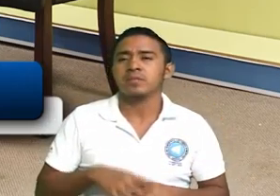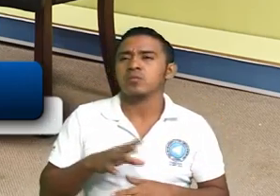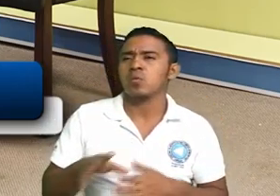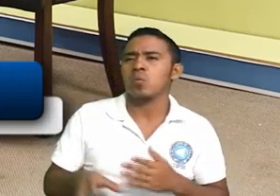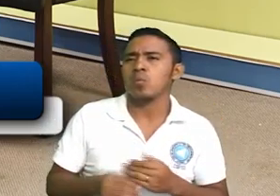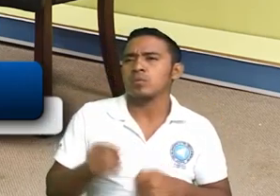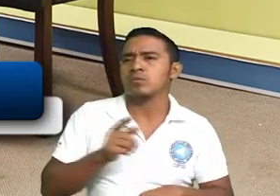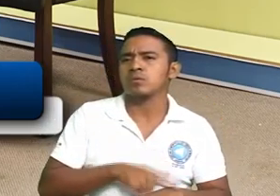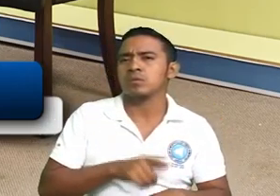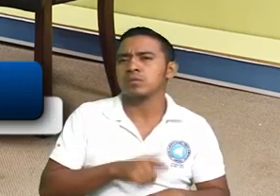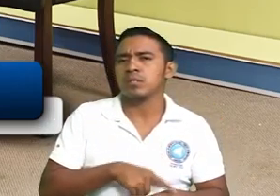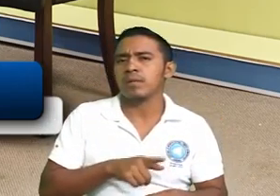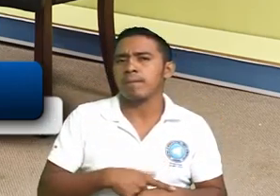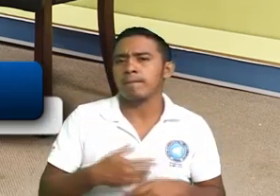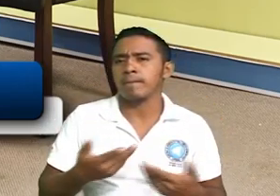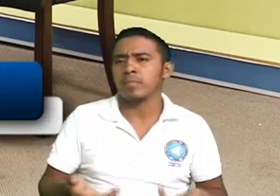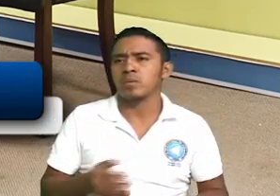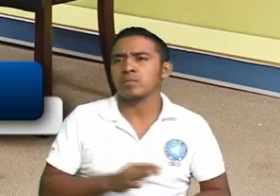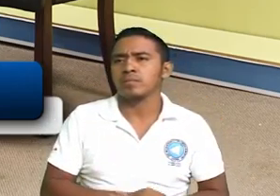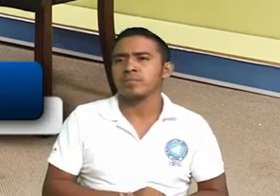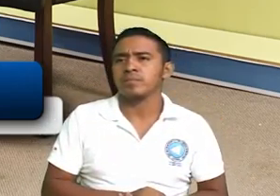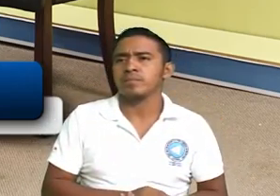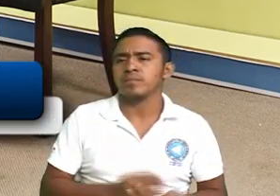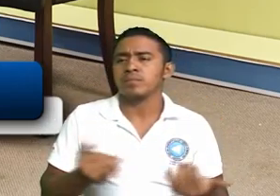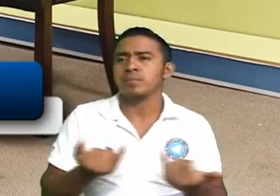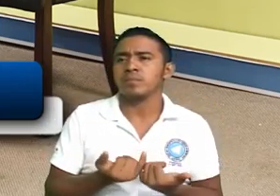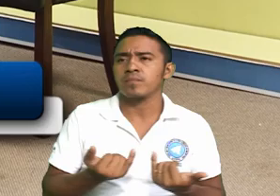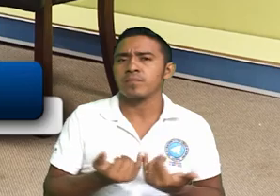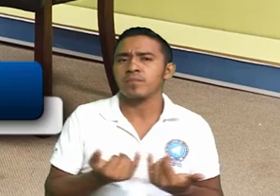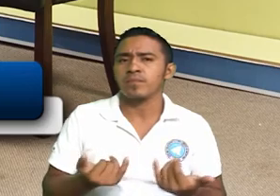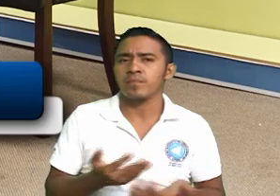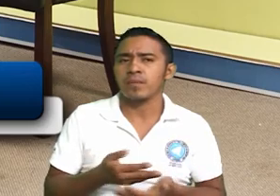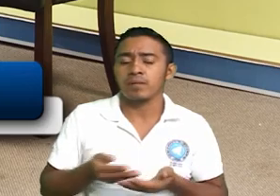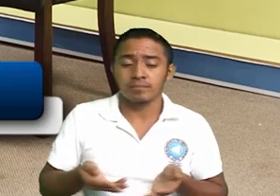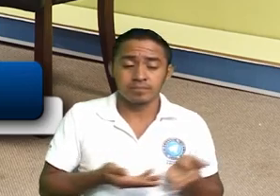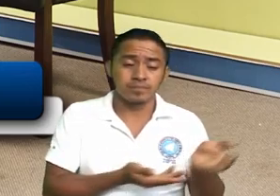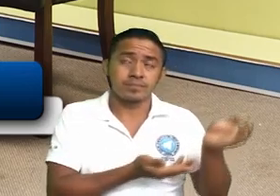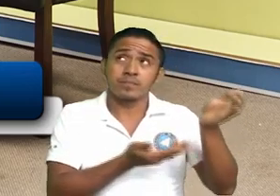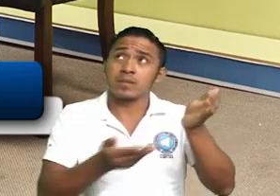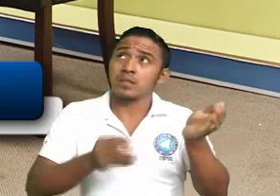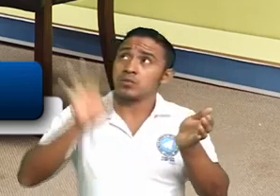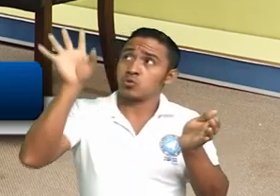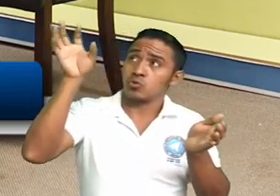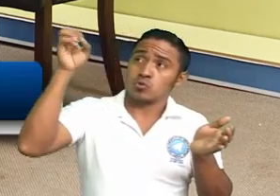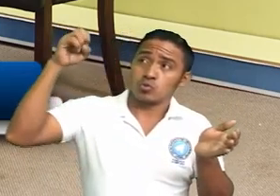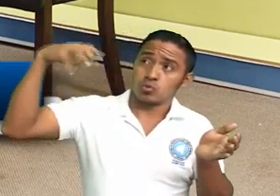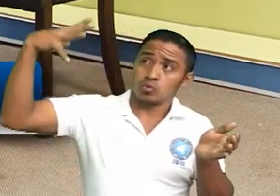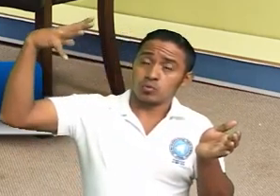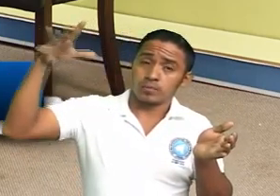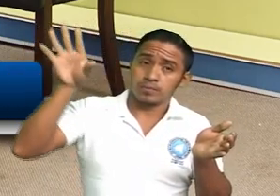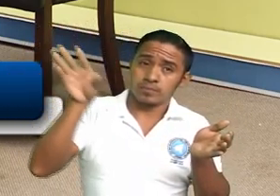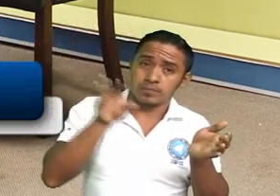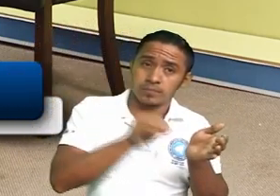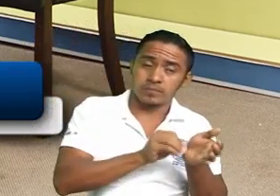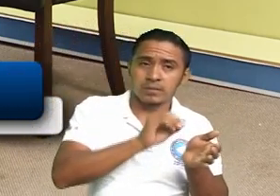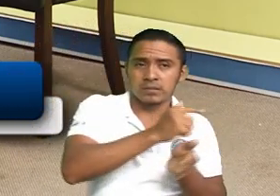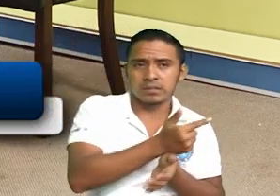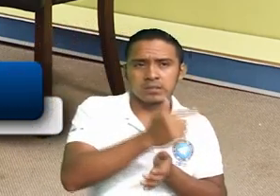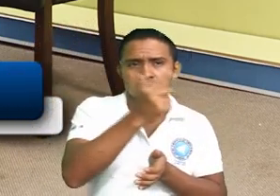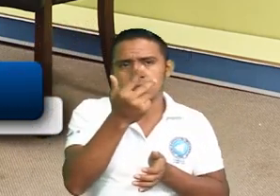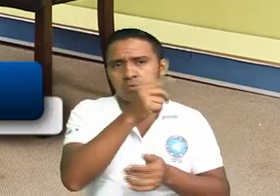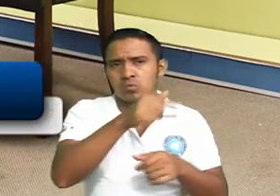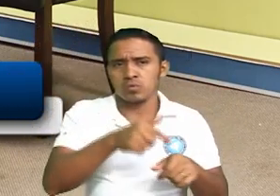de 3 horas. Ah, interesante eso. Sí. Para la madre que no está en vientre y que son madres primerizas, obviamente. Ahora,